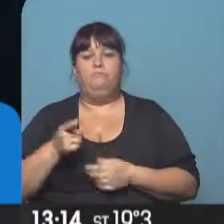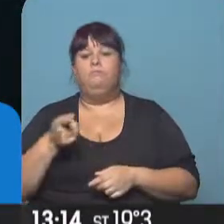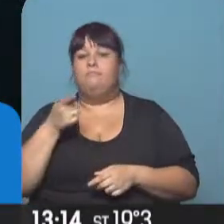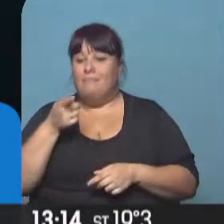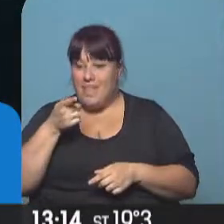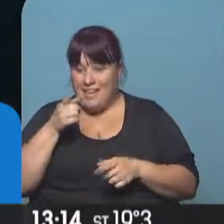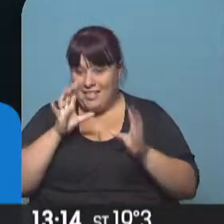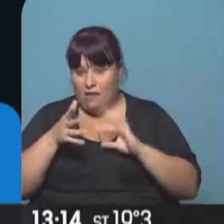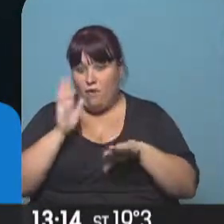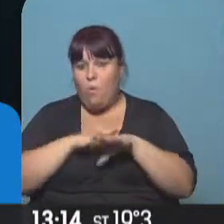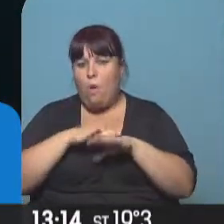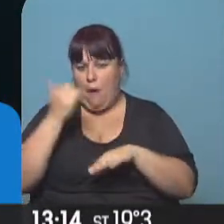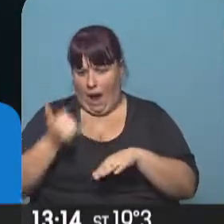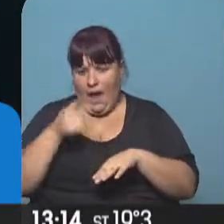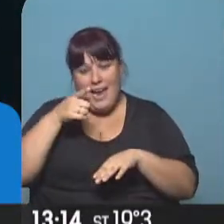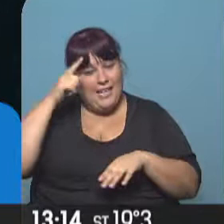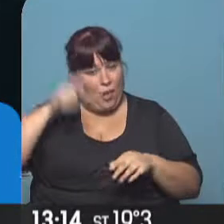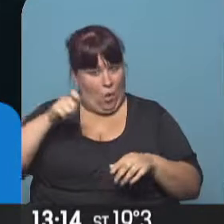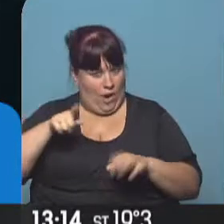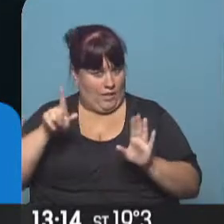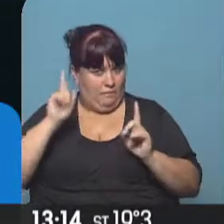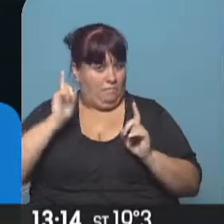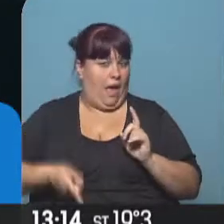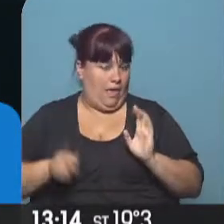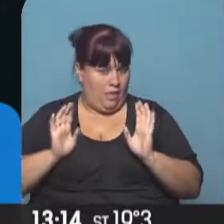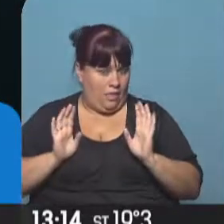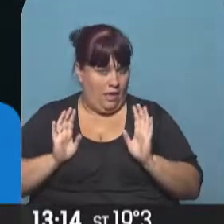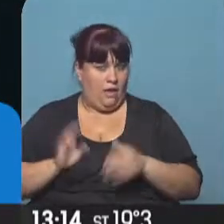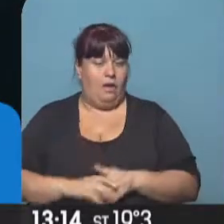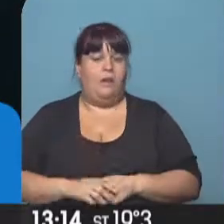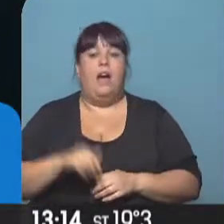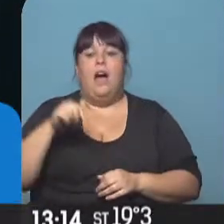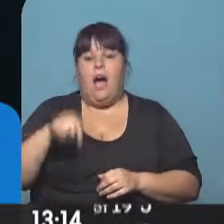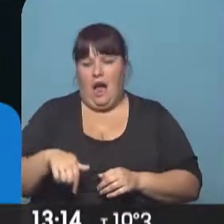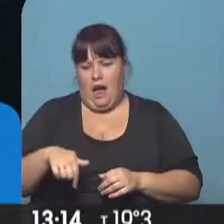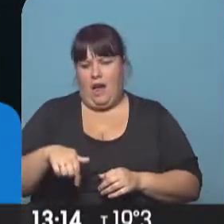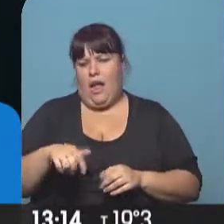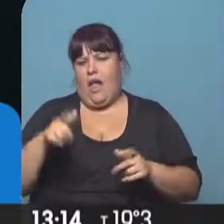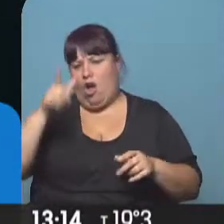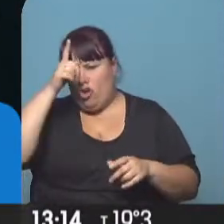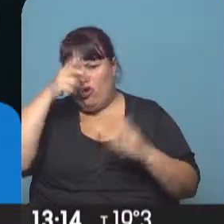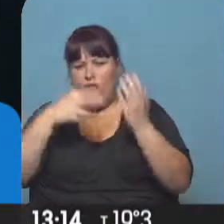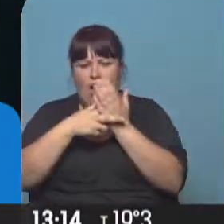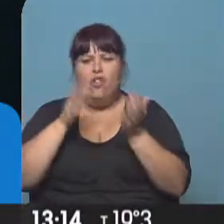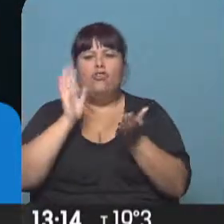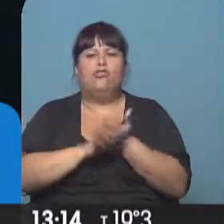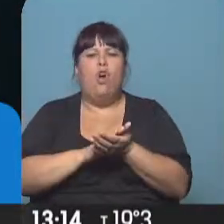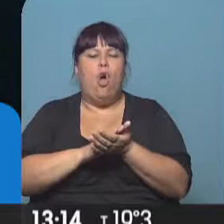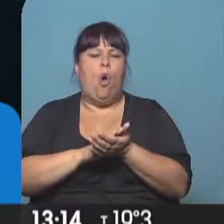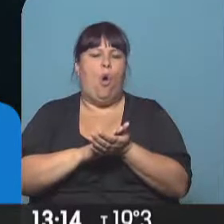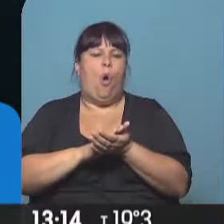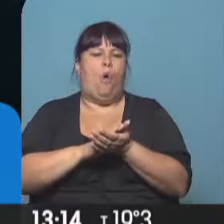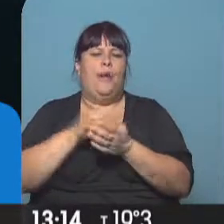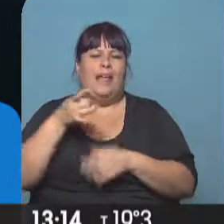esas acciones tienen responsables y esos son los jueces los que determinan. Acá ha habido auditoría